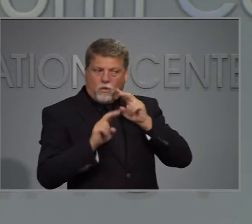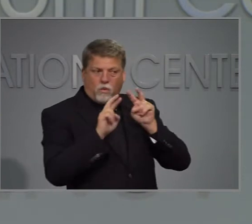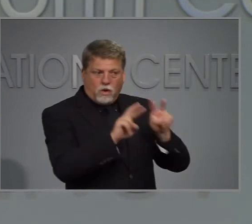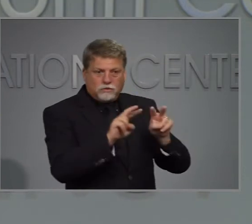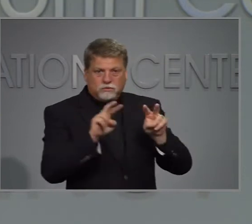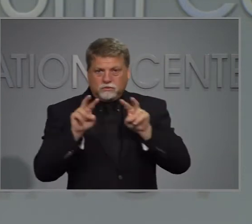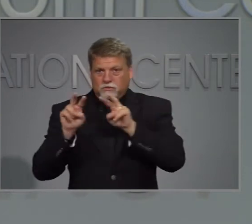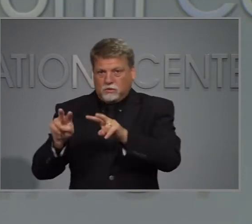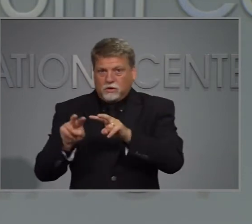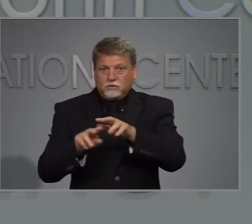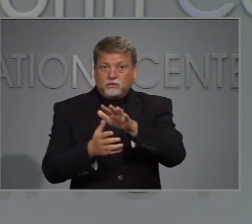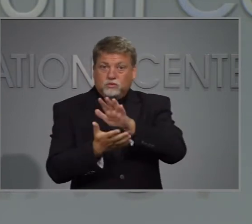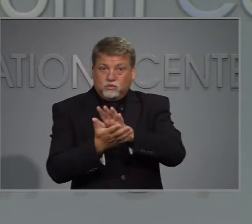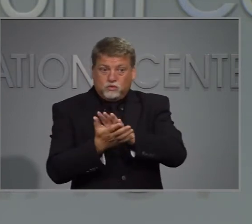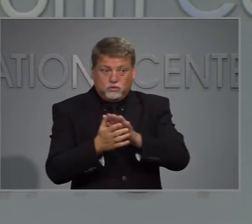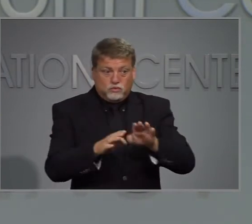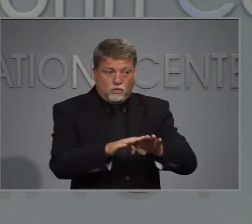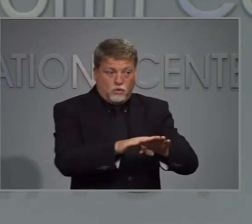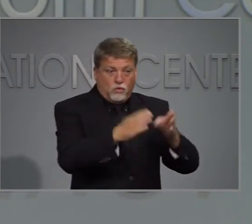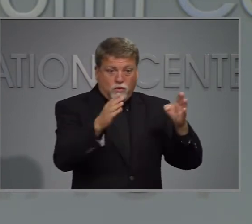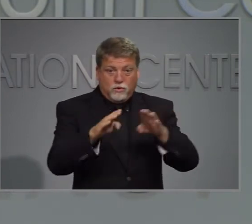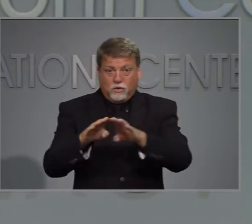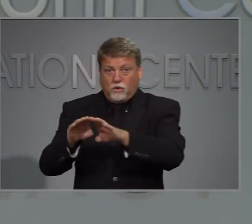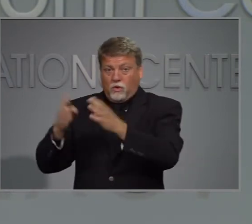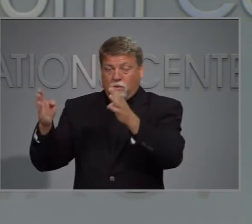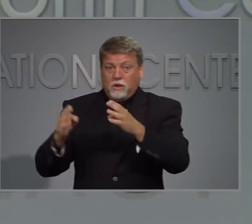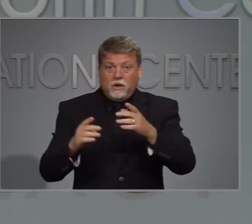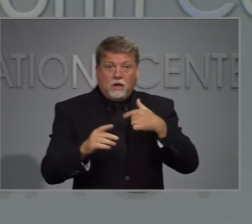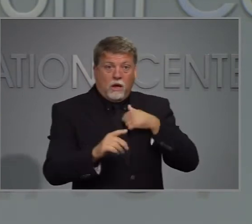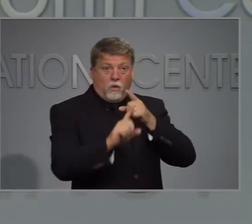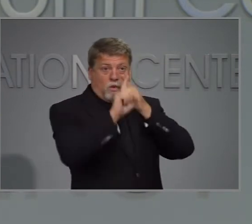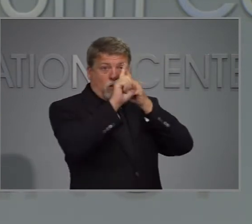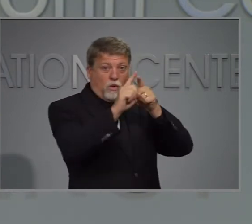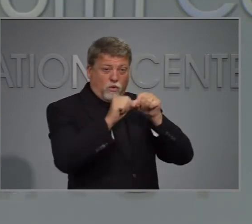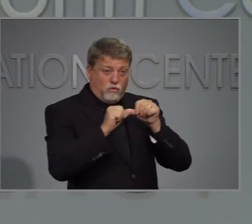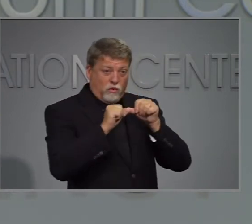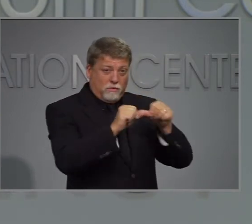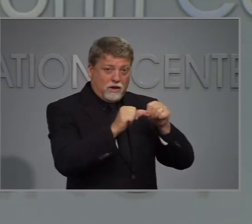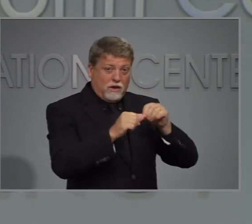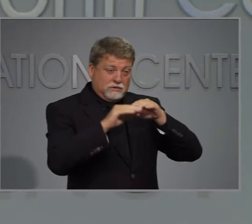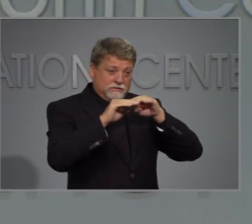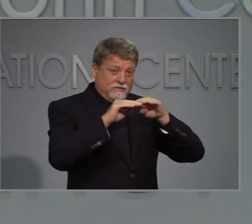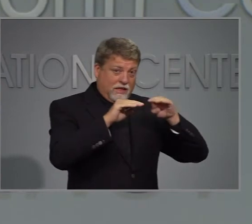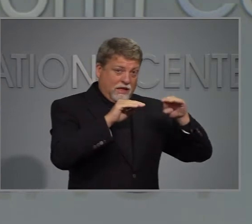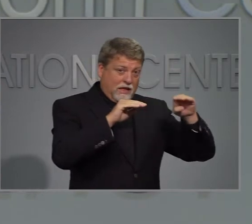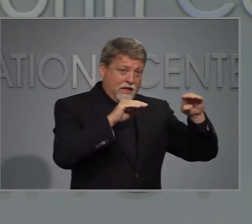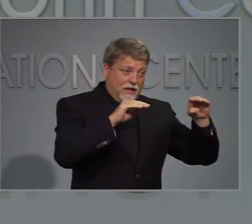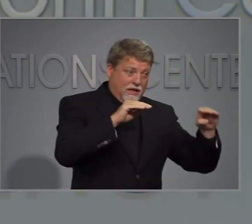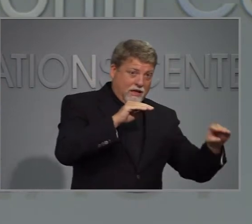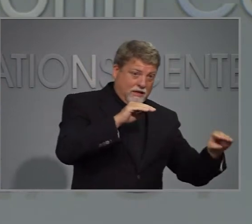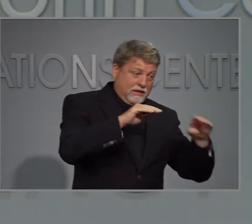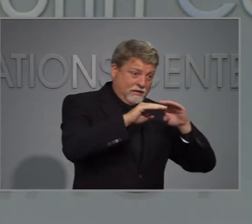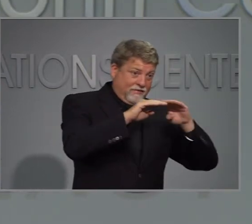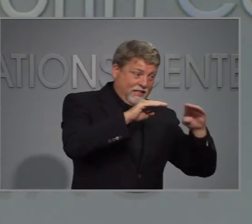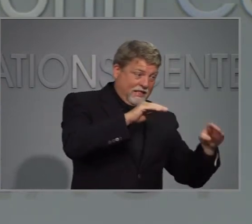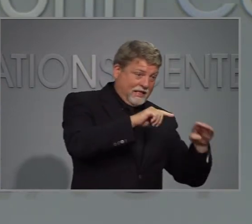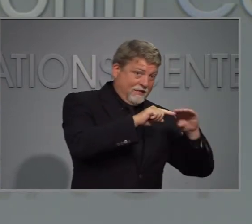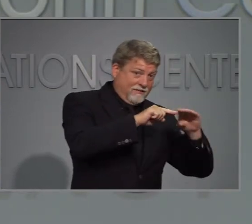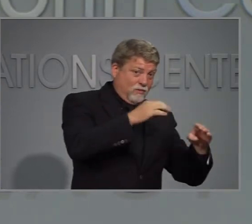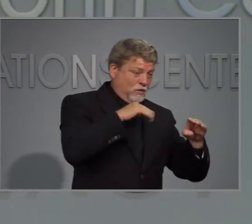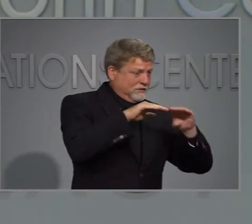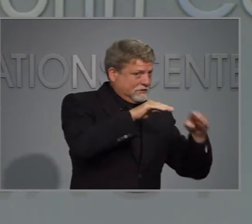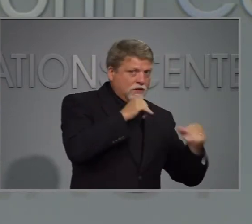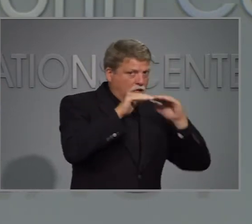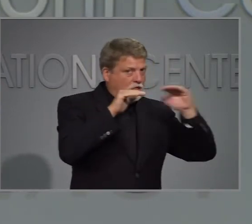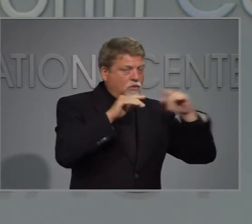enfoque de interruptor gradual para abrir las escuelas y para poder tener cifras menores y tener más personas sanas